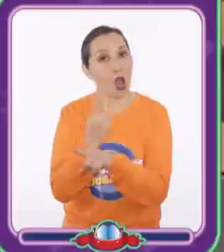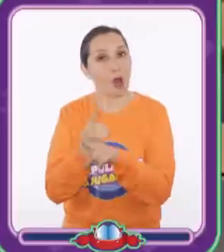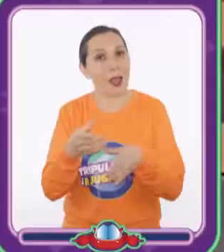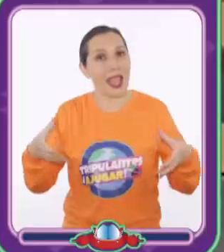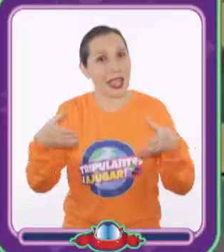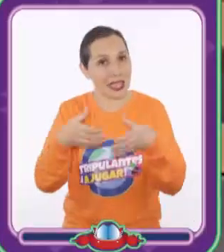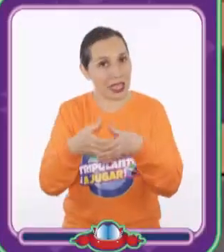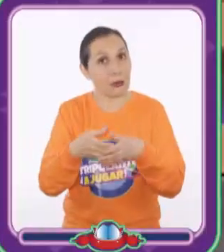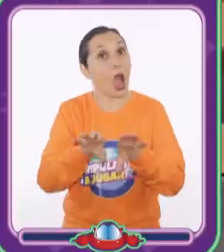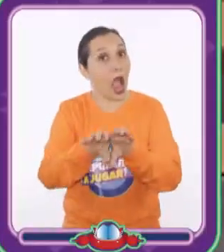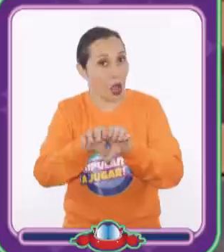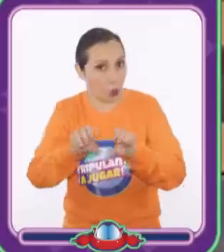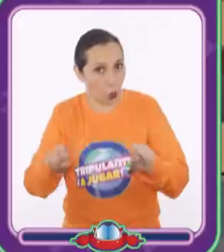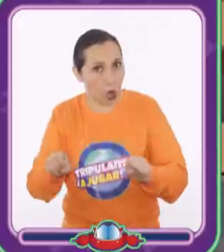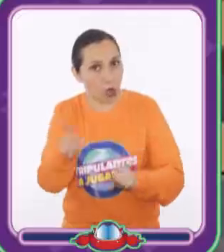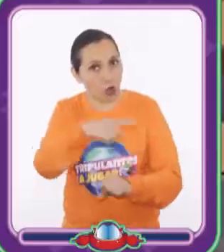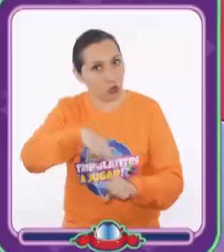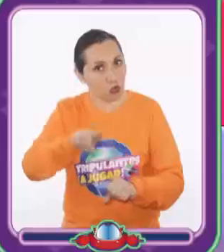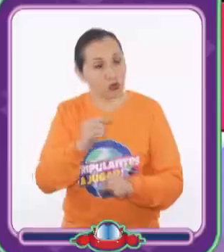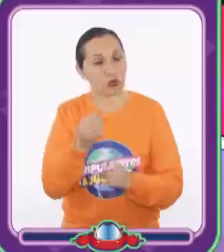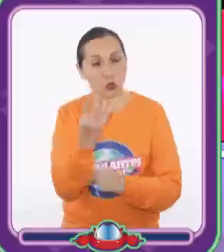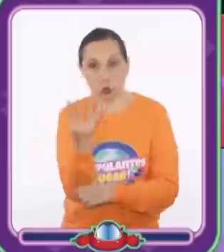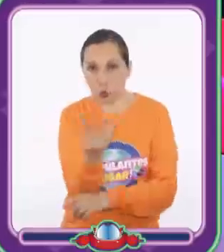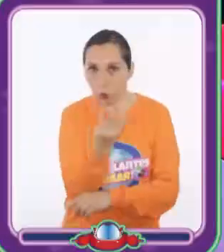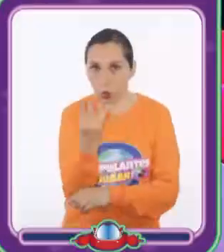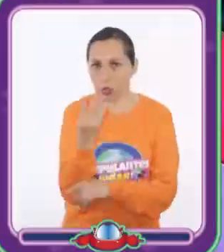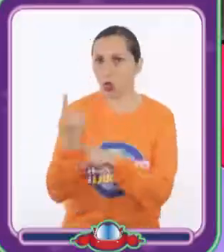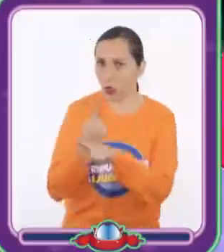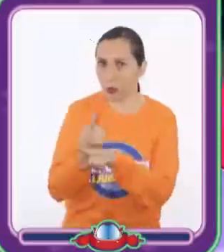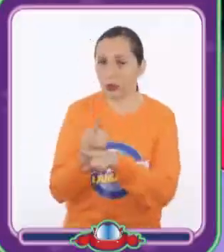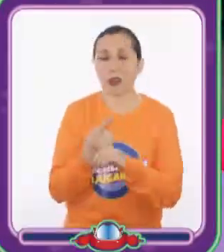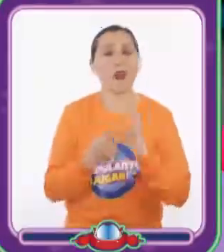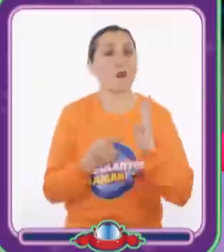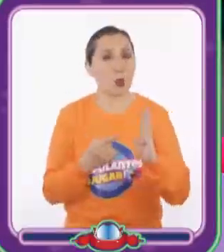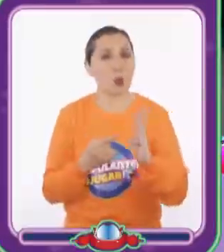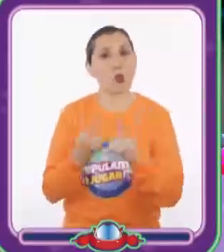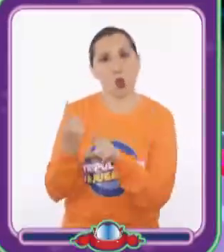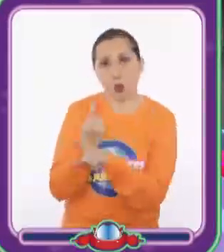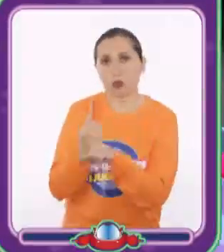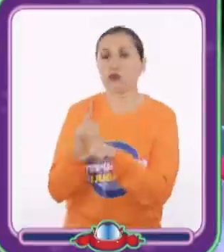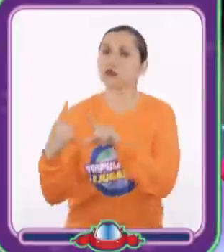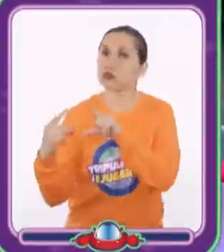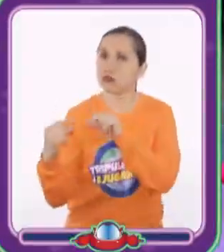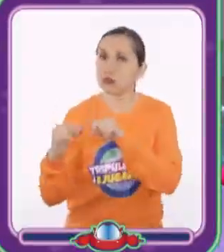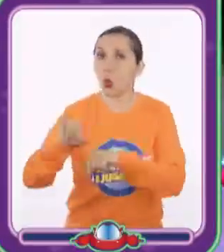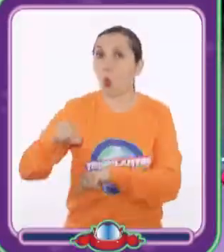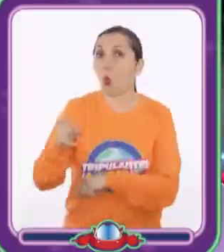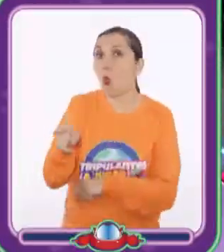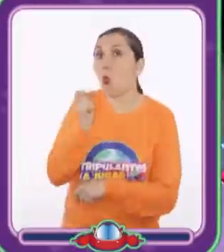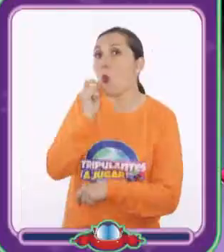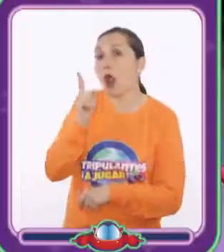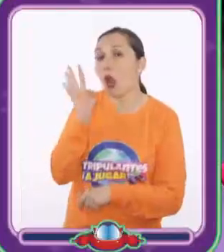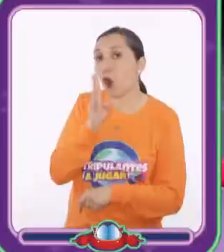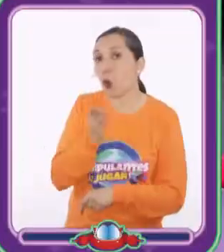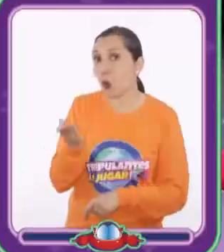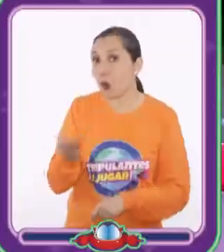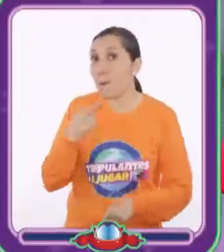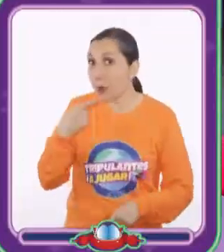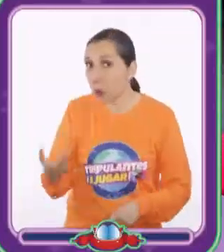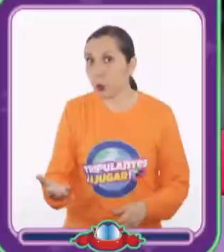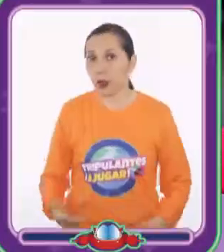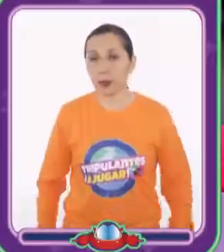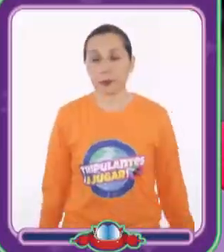que lo tienen que conversar como equipo. Lo tienen que tomar una decisión entre ustedes. Converse, por ejemplo, Bruno. Conversa con Juliana y pregúntale qué color quiere